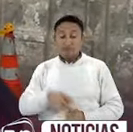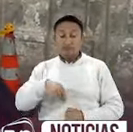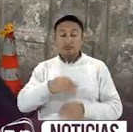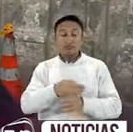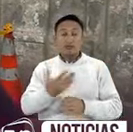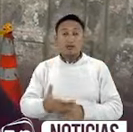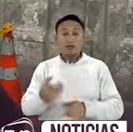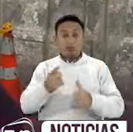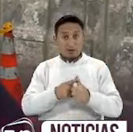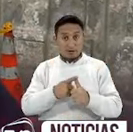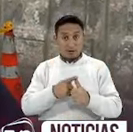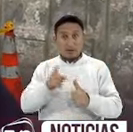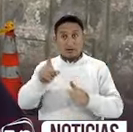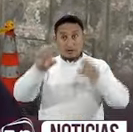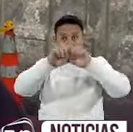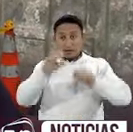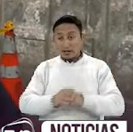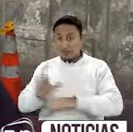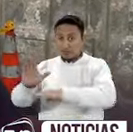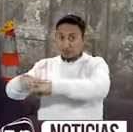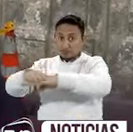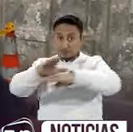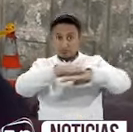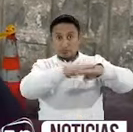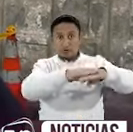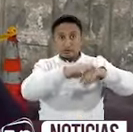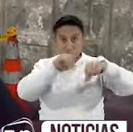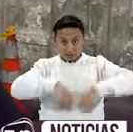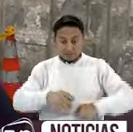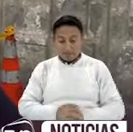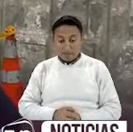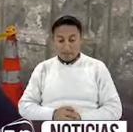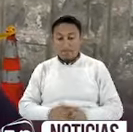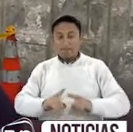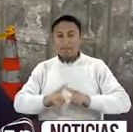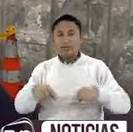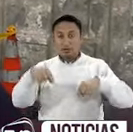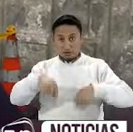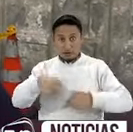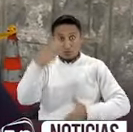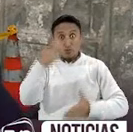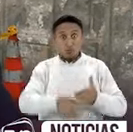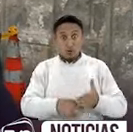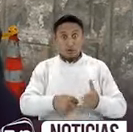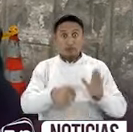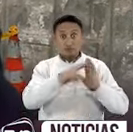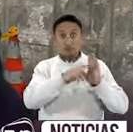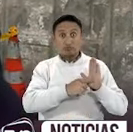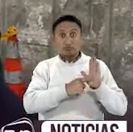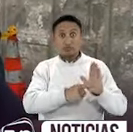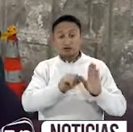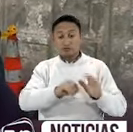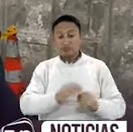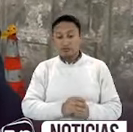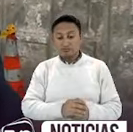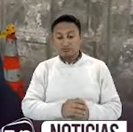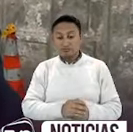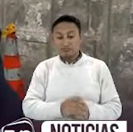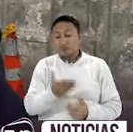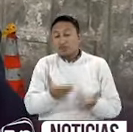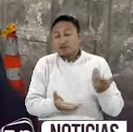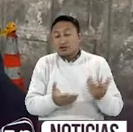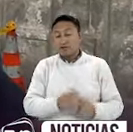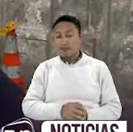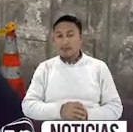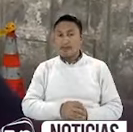de advertencia con las operadoras hemos logrado el retiro, pero existen sanciones determinadas en la norma. Pueden ser